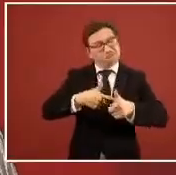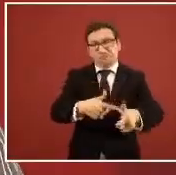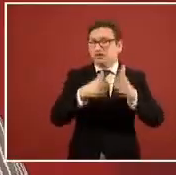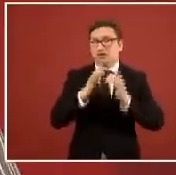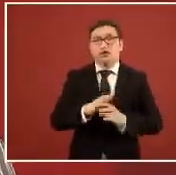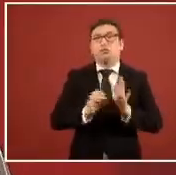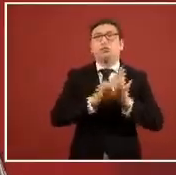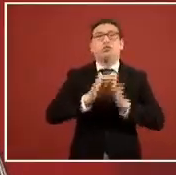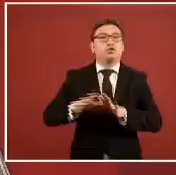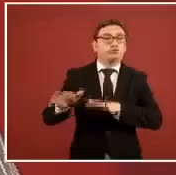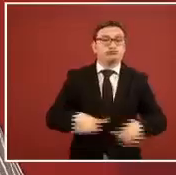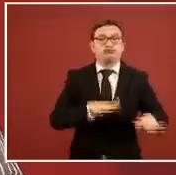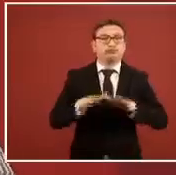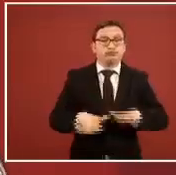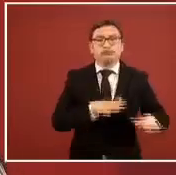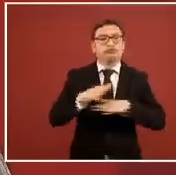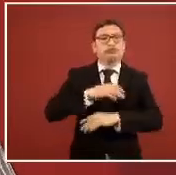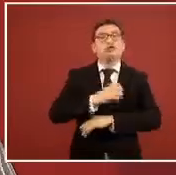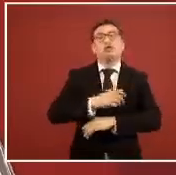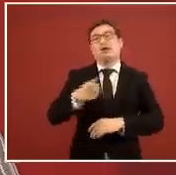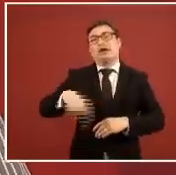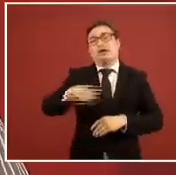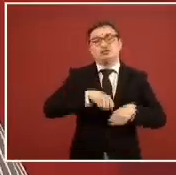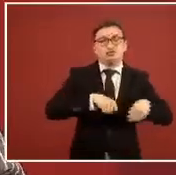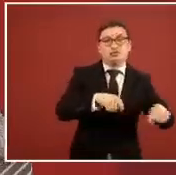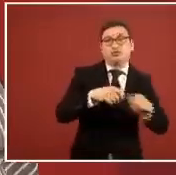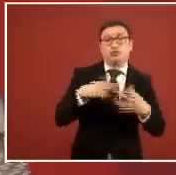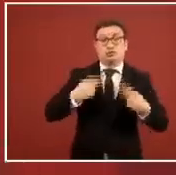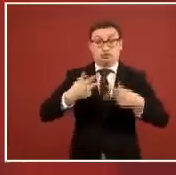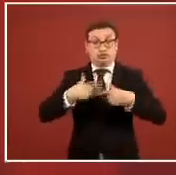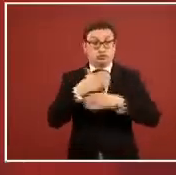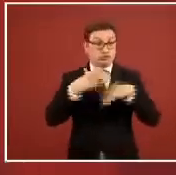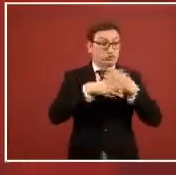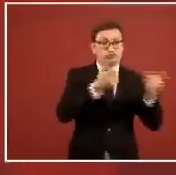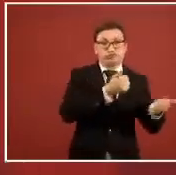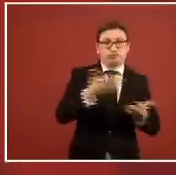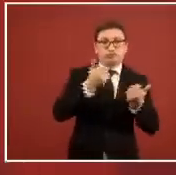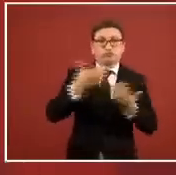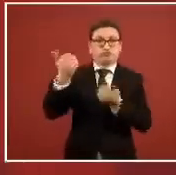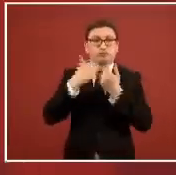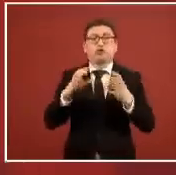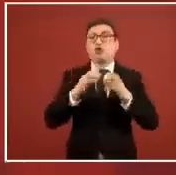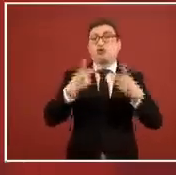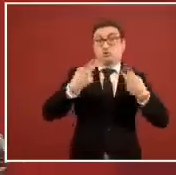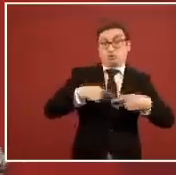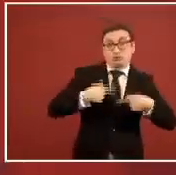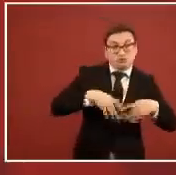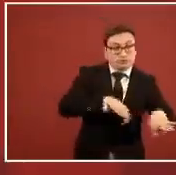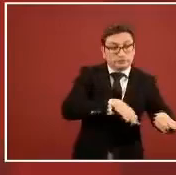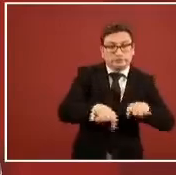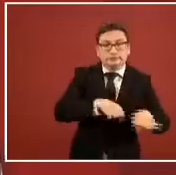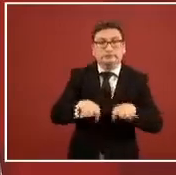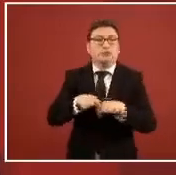La cajera del súper, el repartidor, la persona que está haciendo un oficio